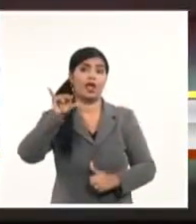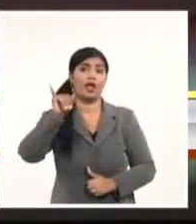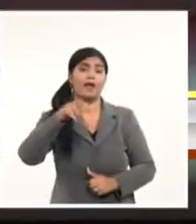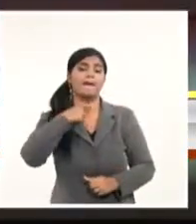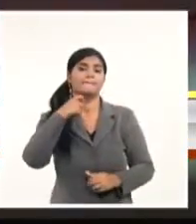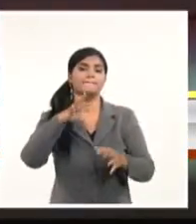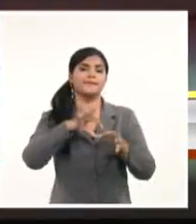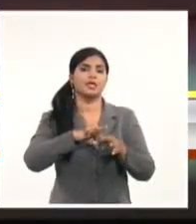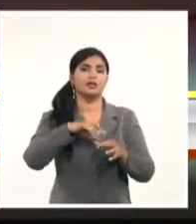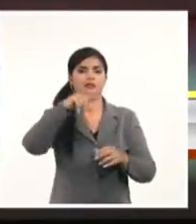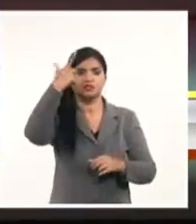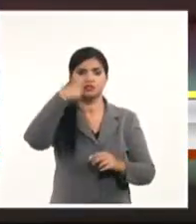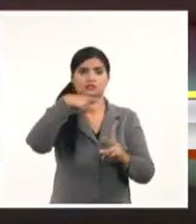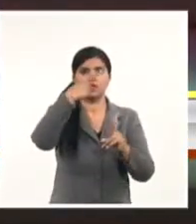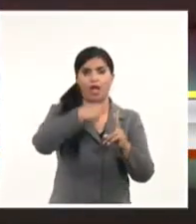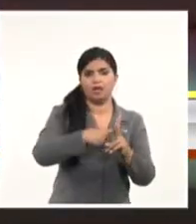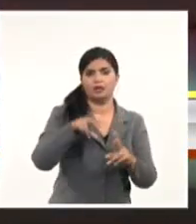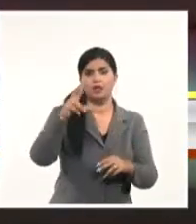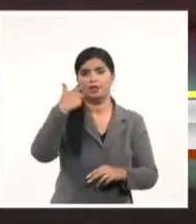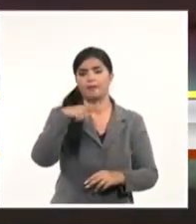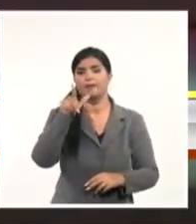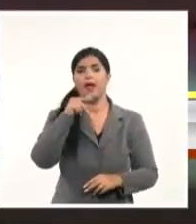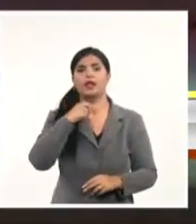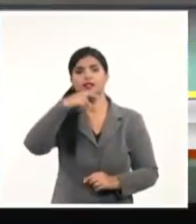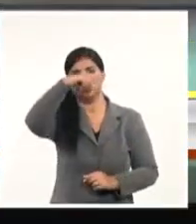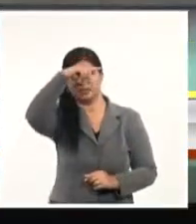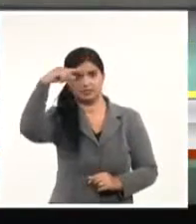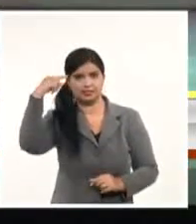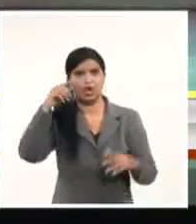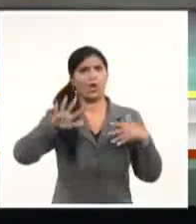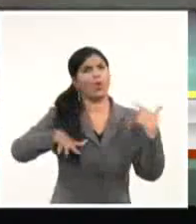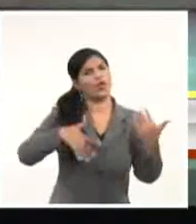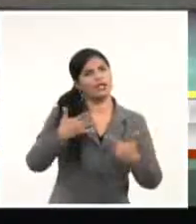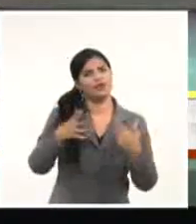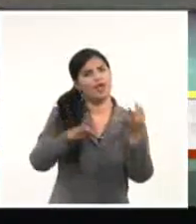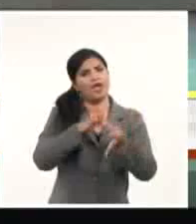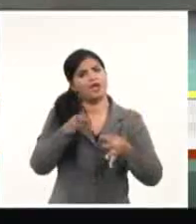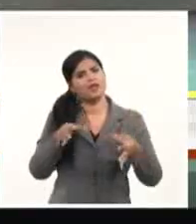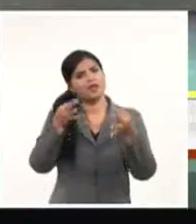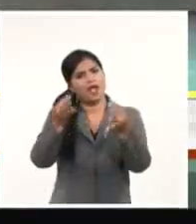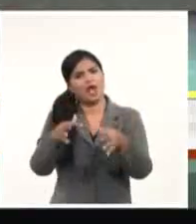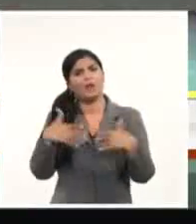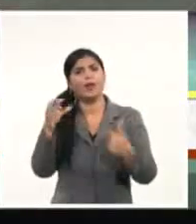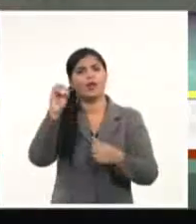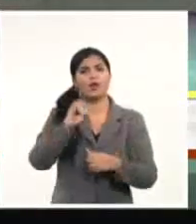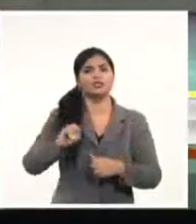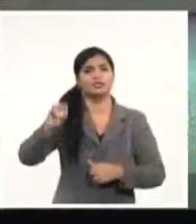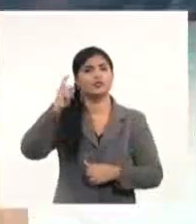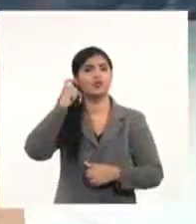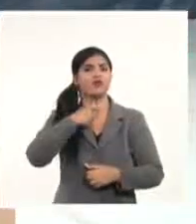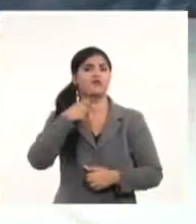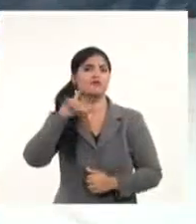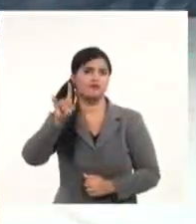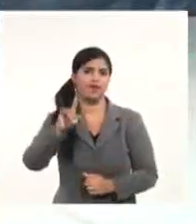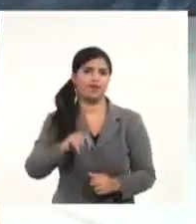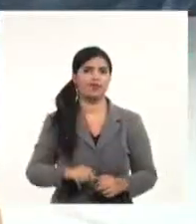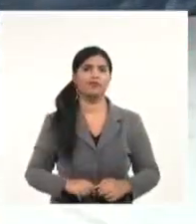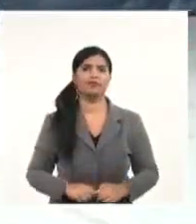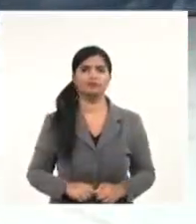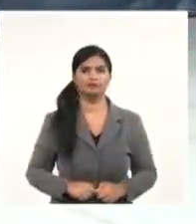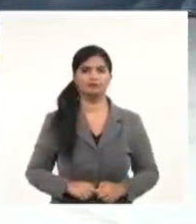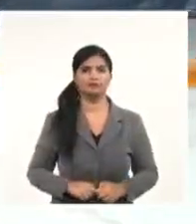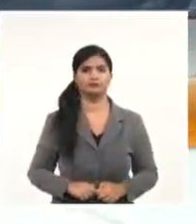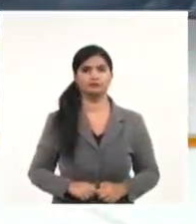delegados al décimo congreso de la Federación Estudiantil Universitaria. Dos instituciones con un vínculo histórico.